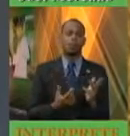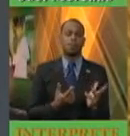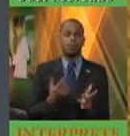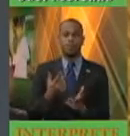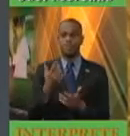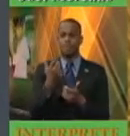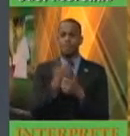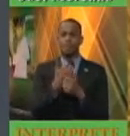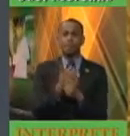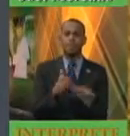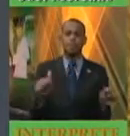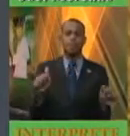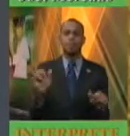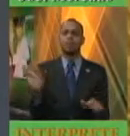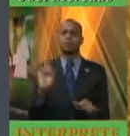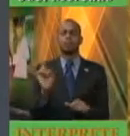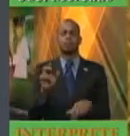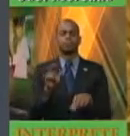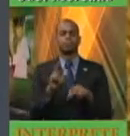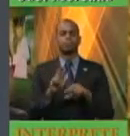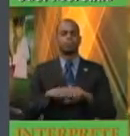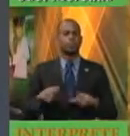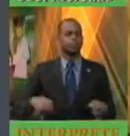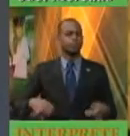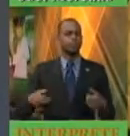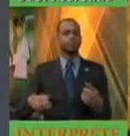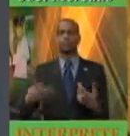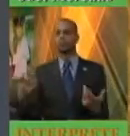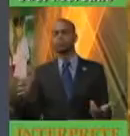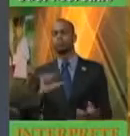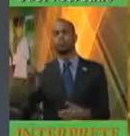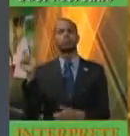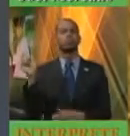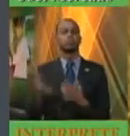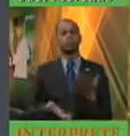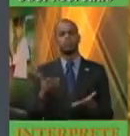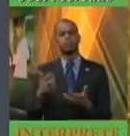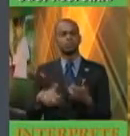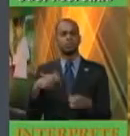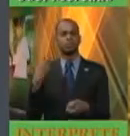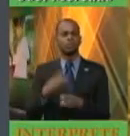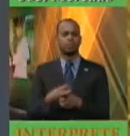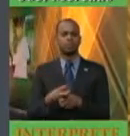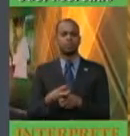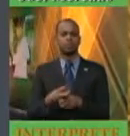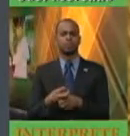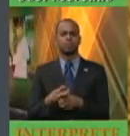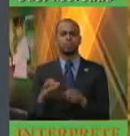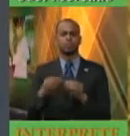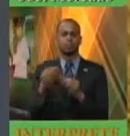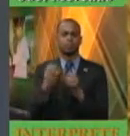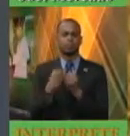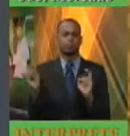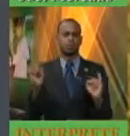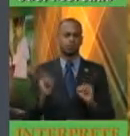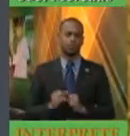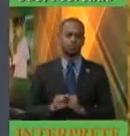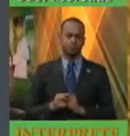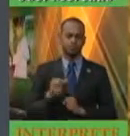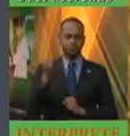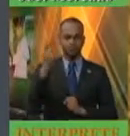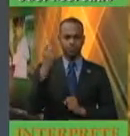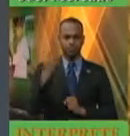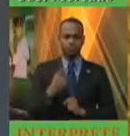de cualquier índole, sea usuario de silla de ruedas o no, se le dificulta ser un poco más independiente. Entonces,